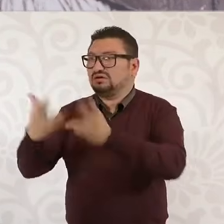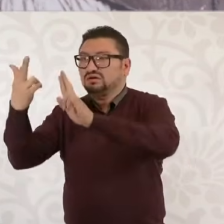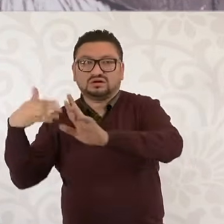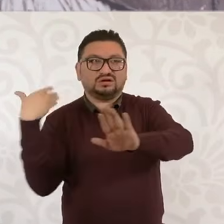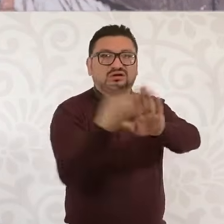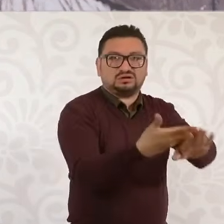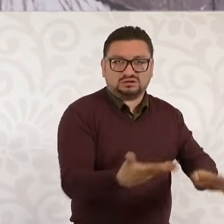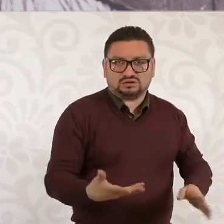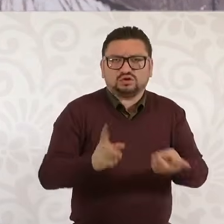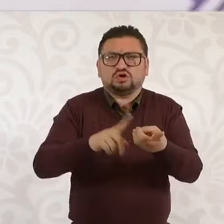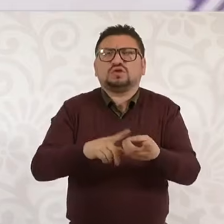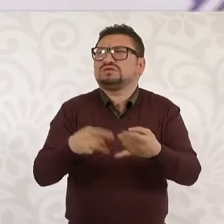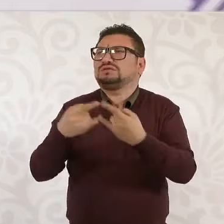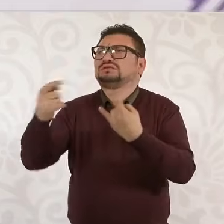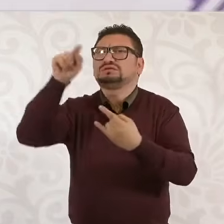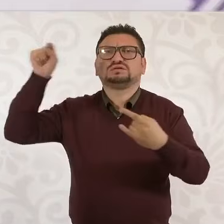Díganme dónde hay eso.